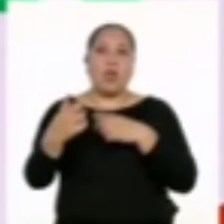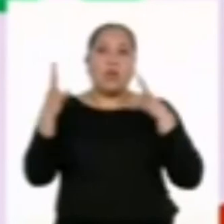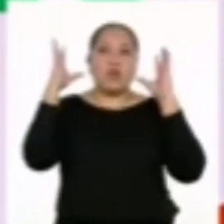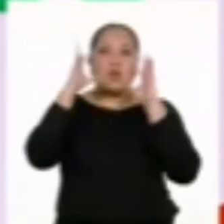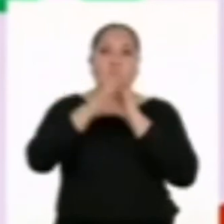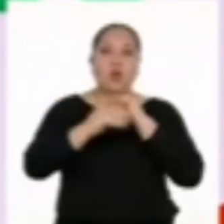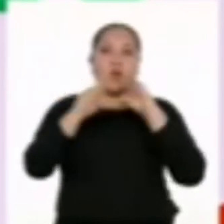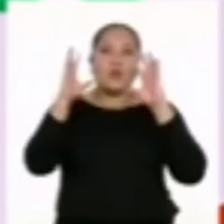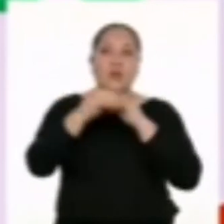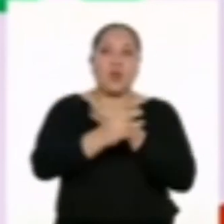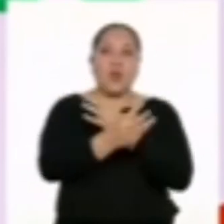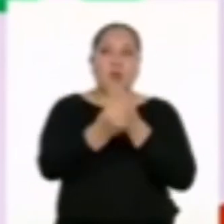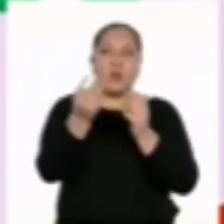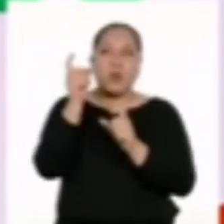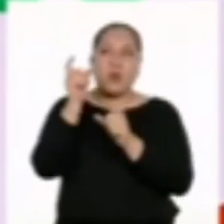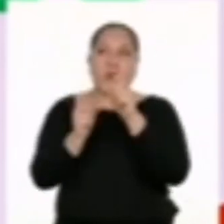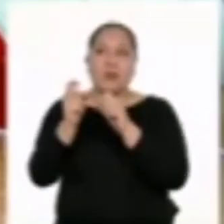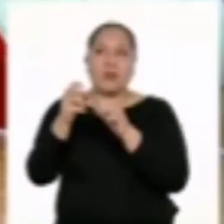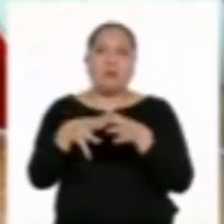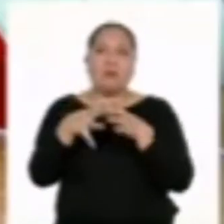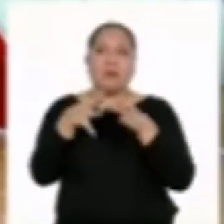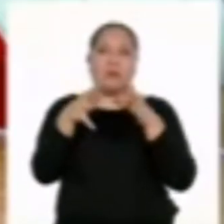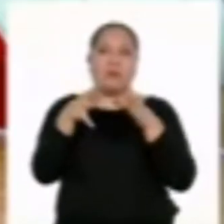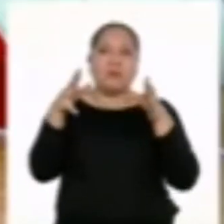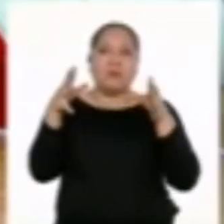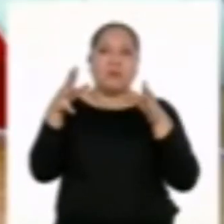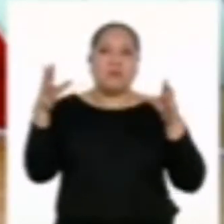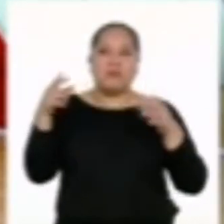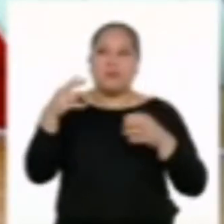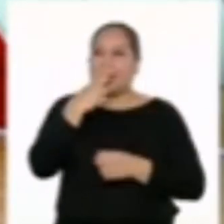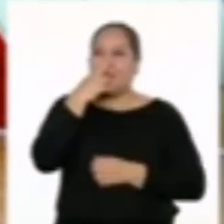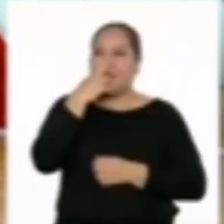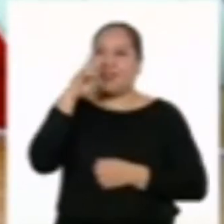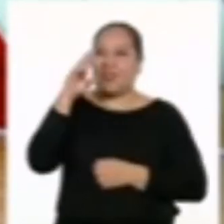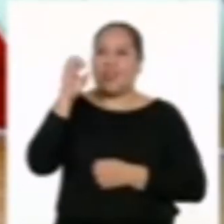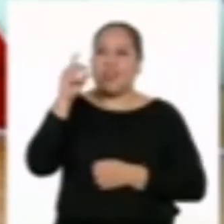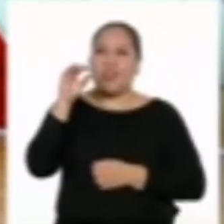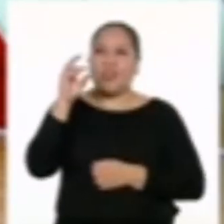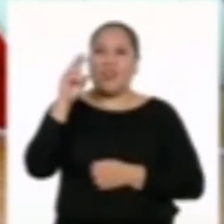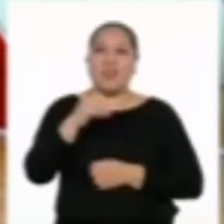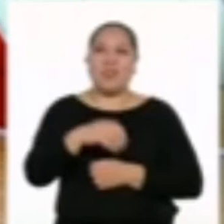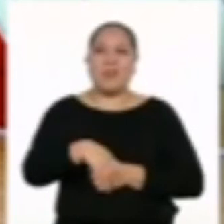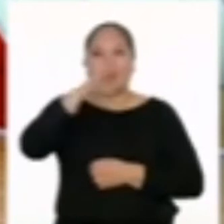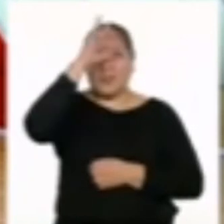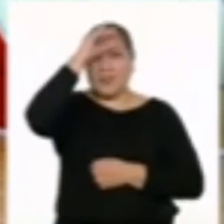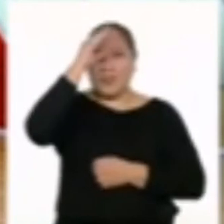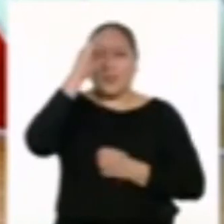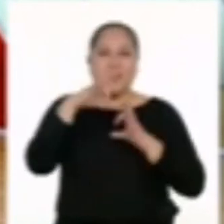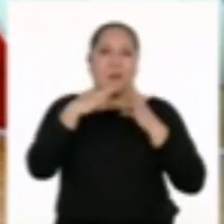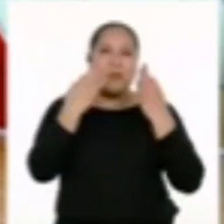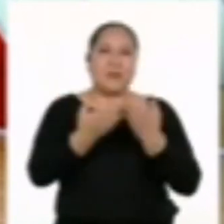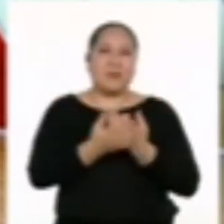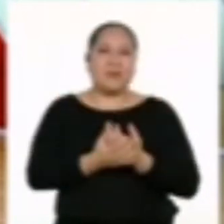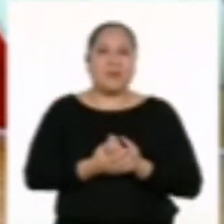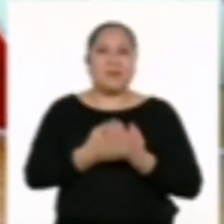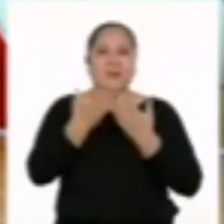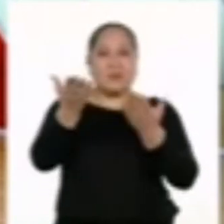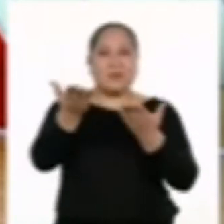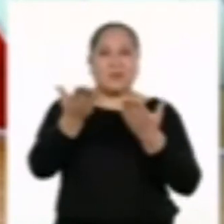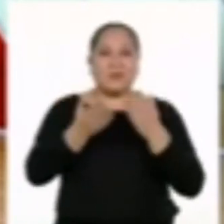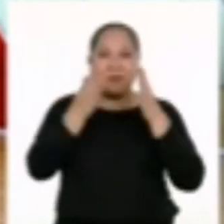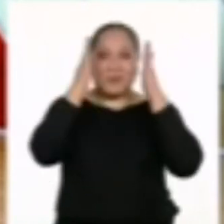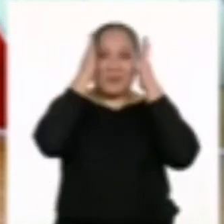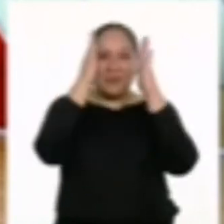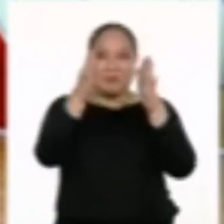y más gente haciendo lo mismo, el impacto crece. Tocino, Rodrigo, chicas y chicos, sus familiares, las y los invito